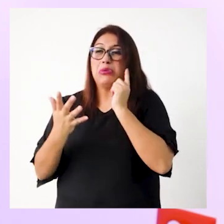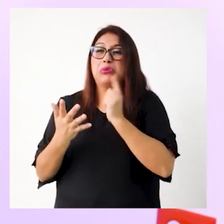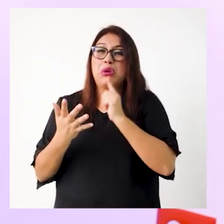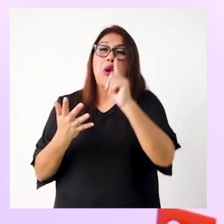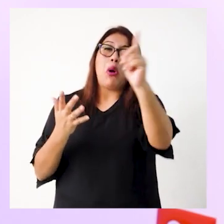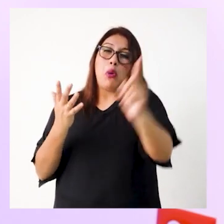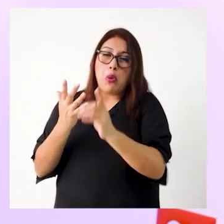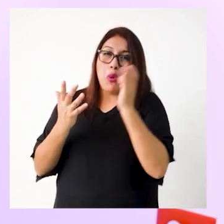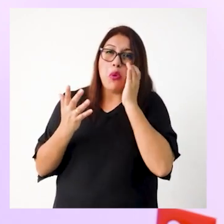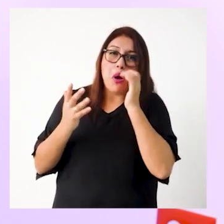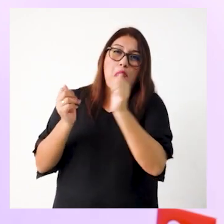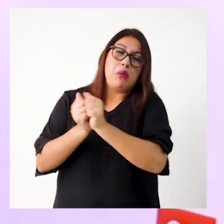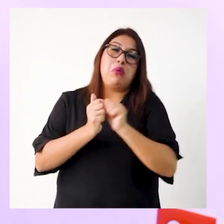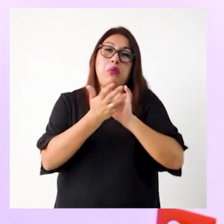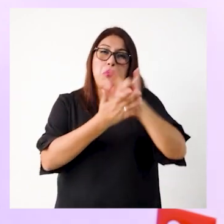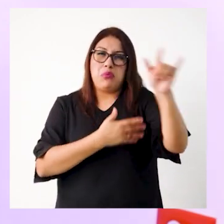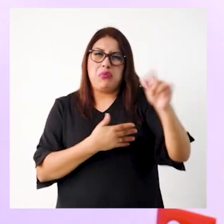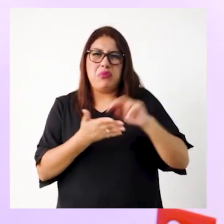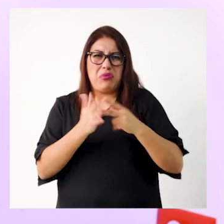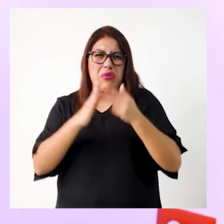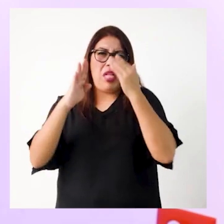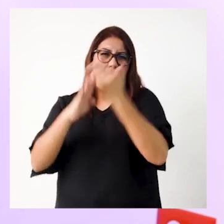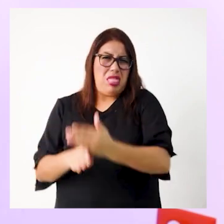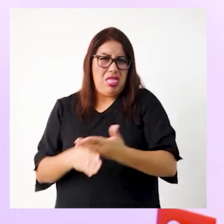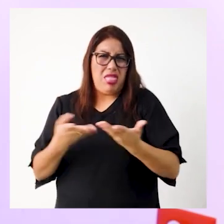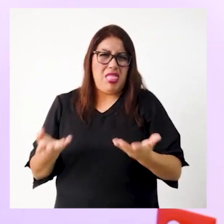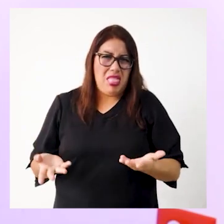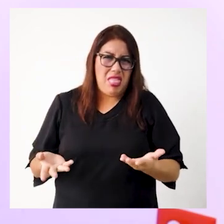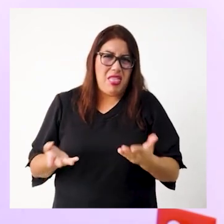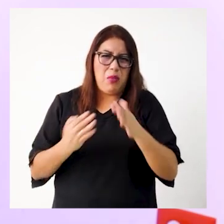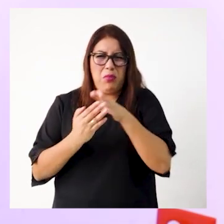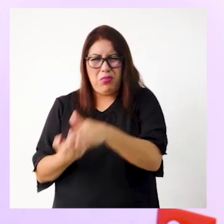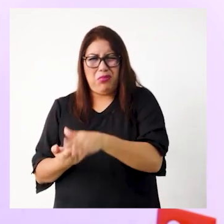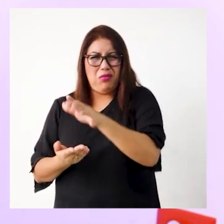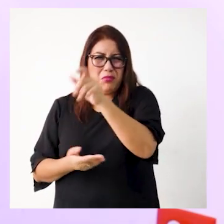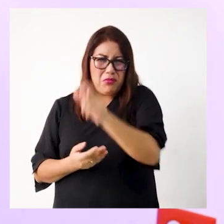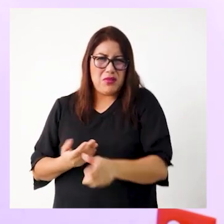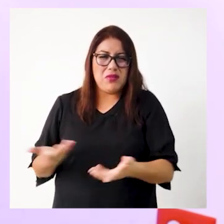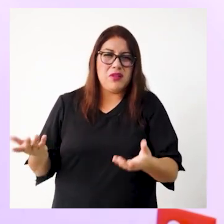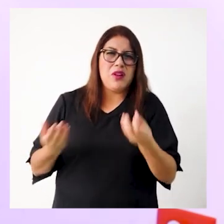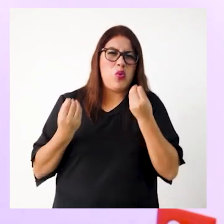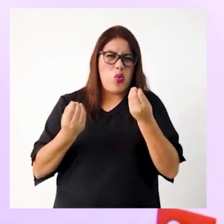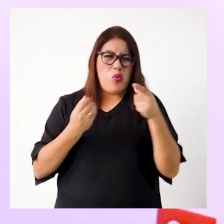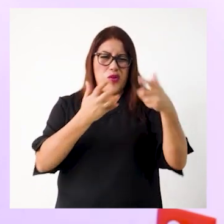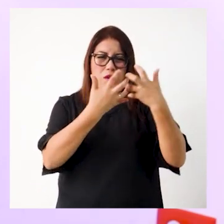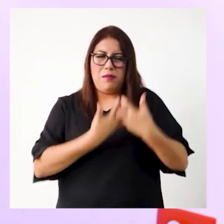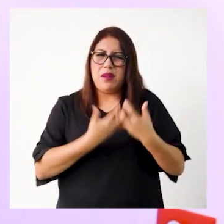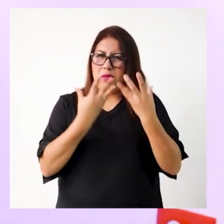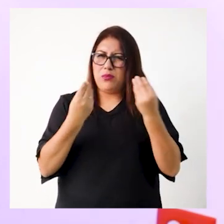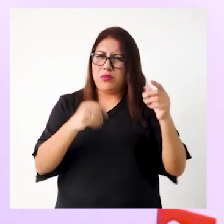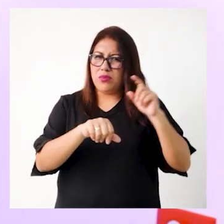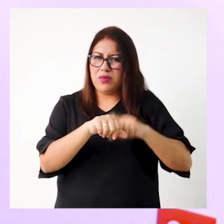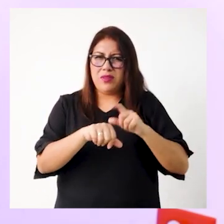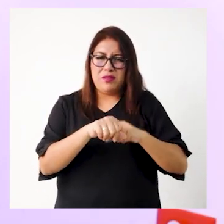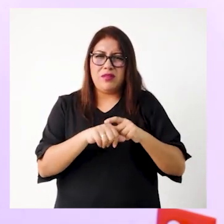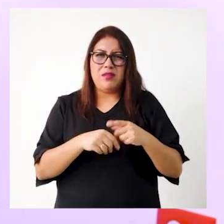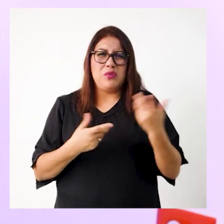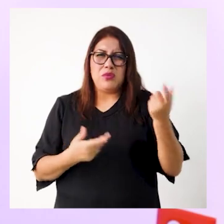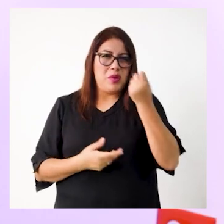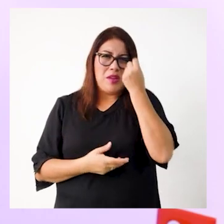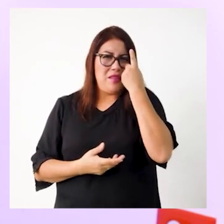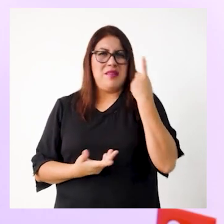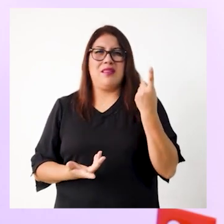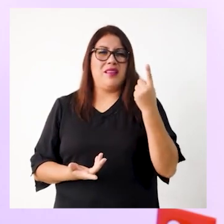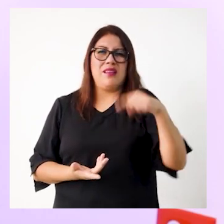hecho de que alguien tenga una discapacidad determinada lo inhabilita como ser humano. Entonces, eso demuestra cómo las empresas muchas veces, Enrique,